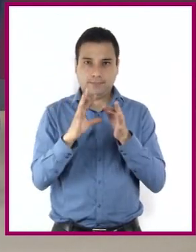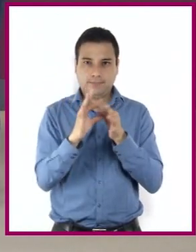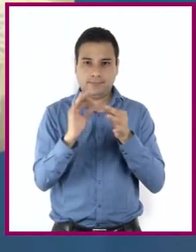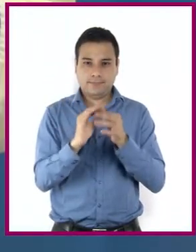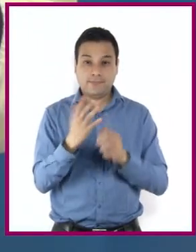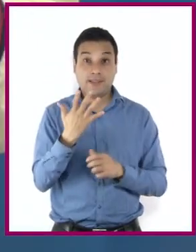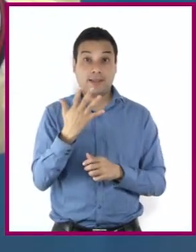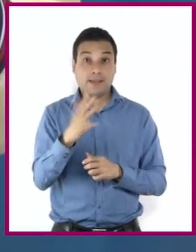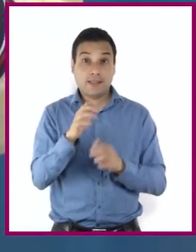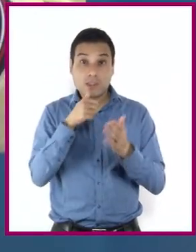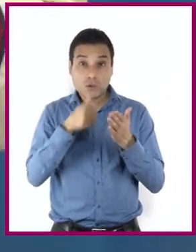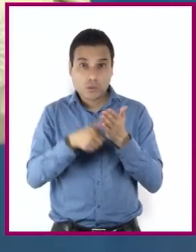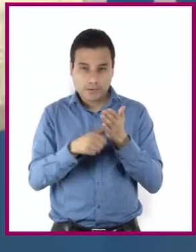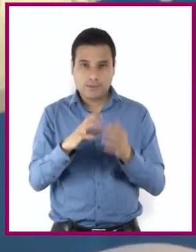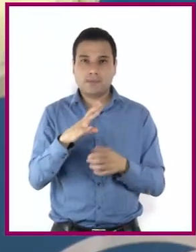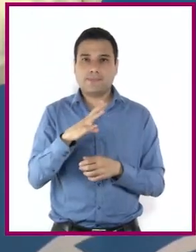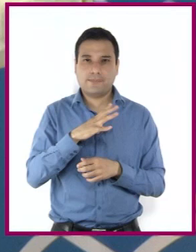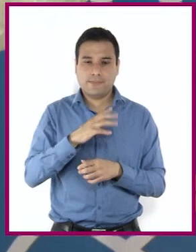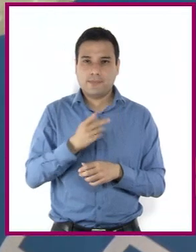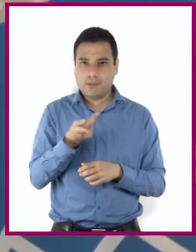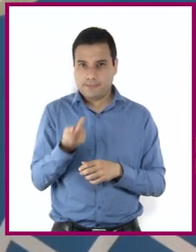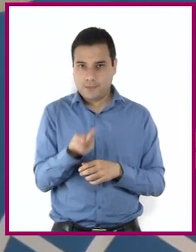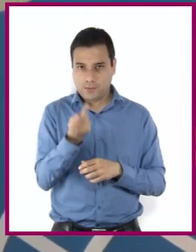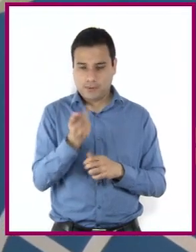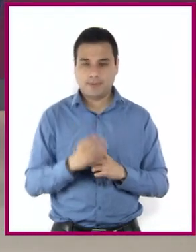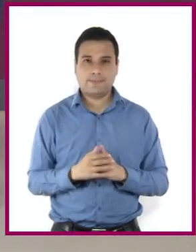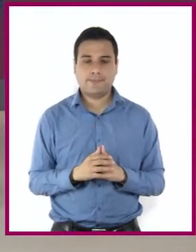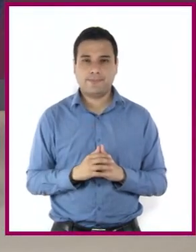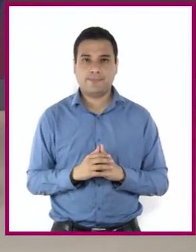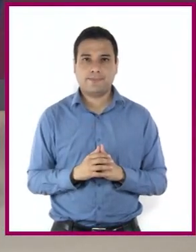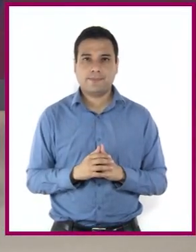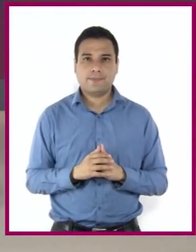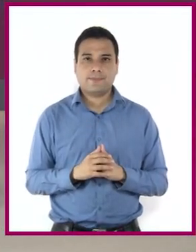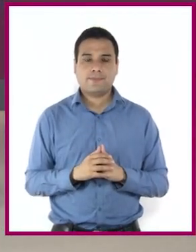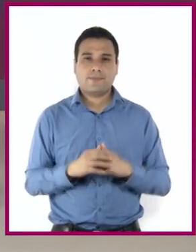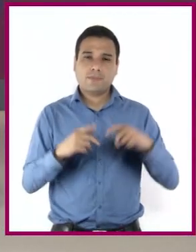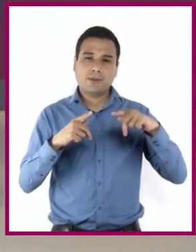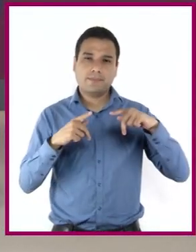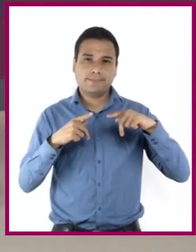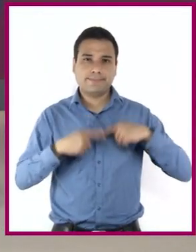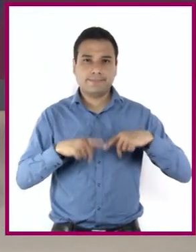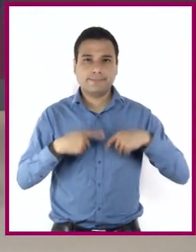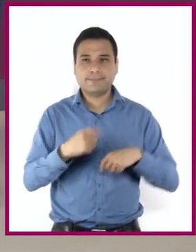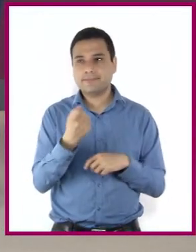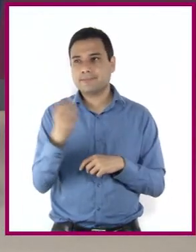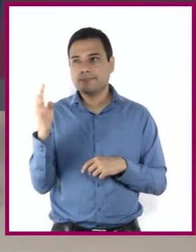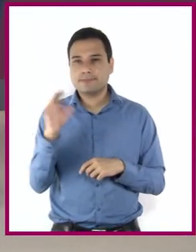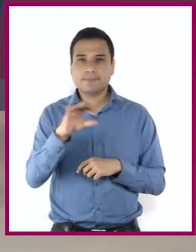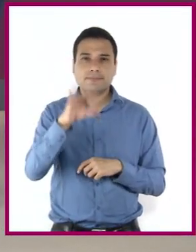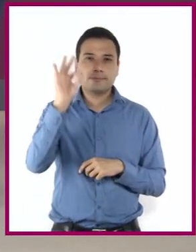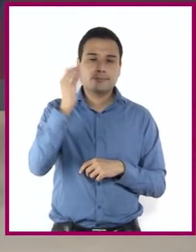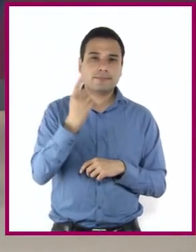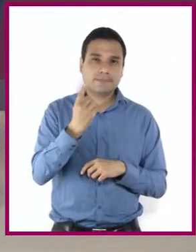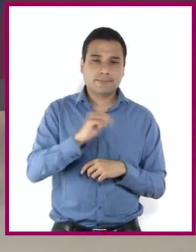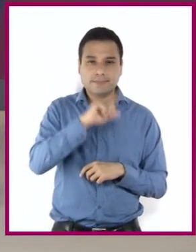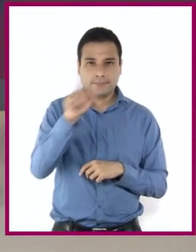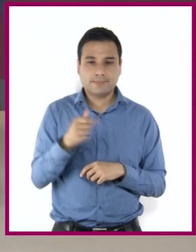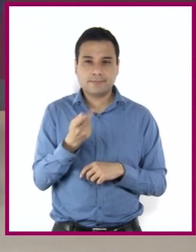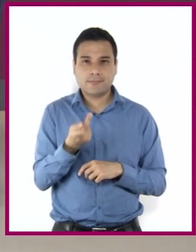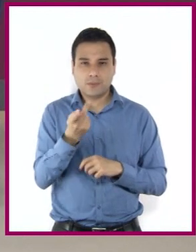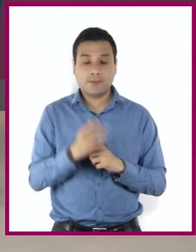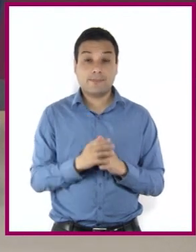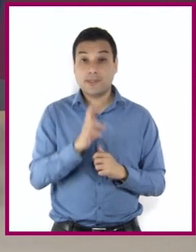sobres hay preguntas. Los participantes eligen un sobre del que se lee la pregunta. Si